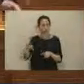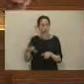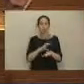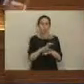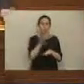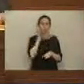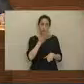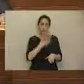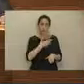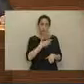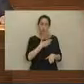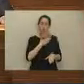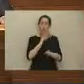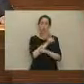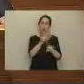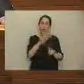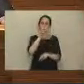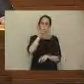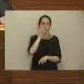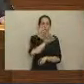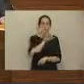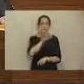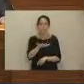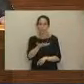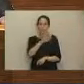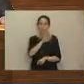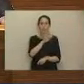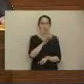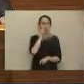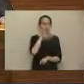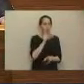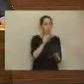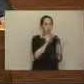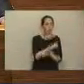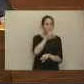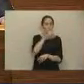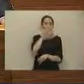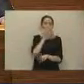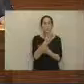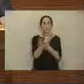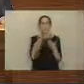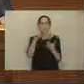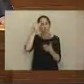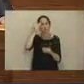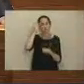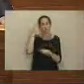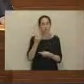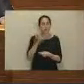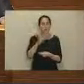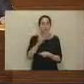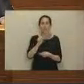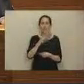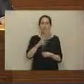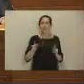que para el 2015 se suprimía el ETAG de Oviedo y que para el 2016 la intención era deshacer los ETAG